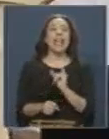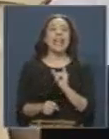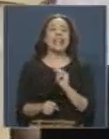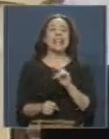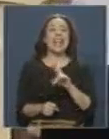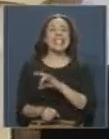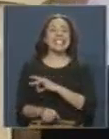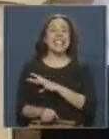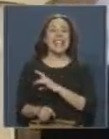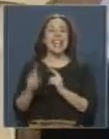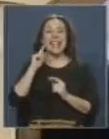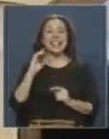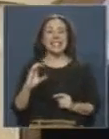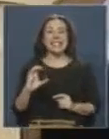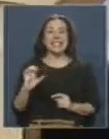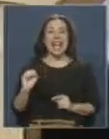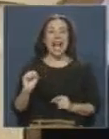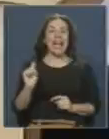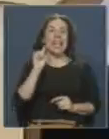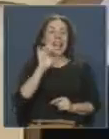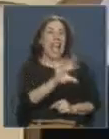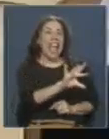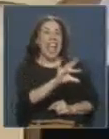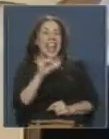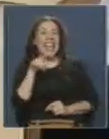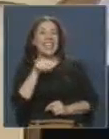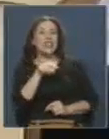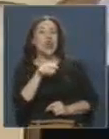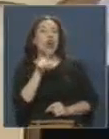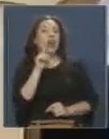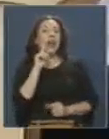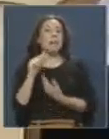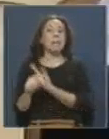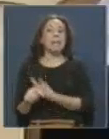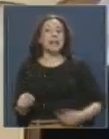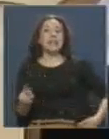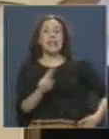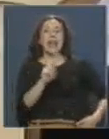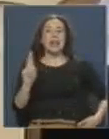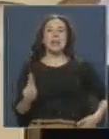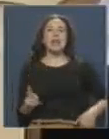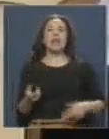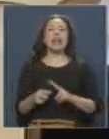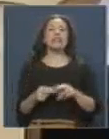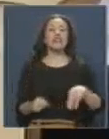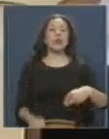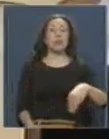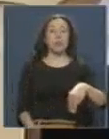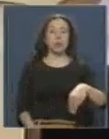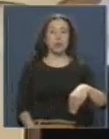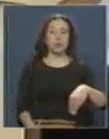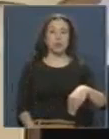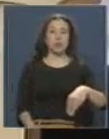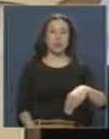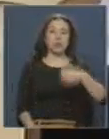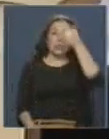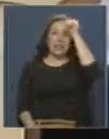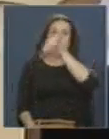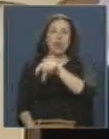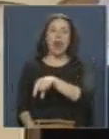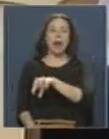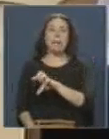a dedo por el presidente de la República. ¿Qué ha hecho, por otro lado, el municipio? Bueno, condenar a Pablo, un concejal que con valentía